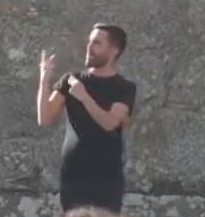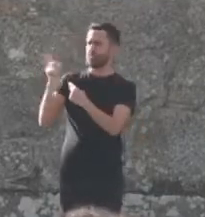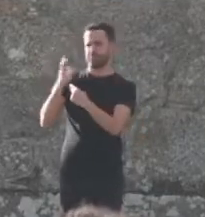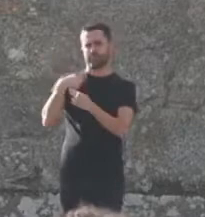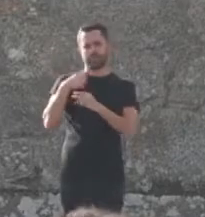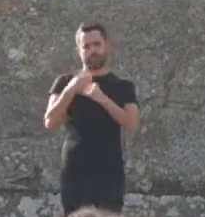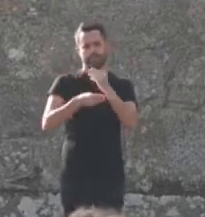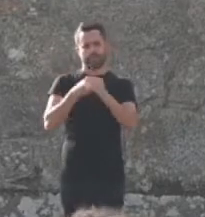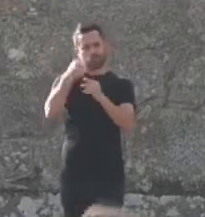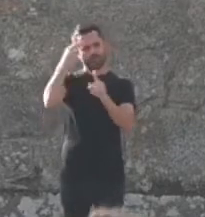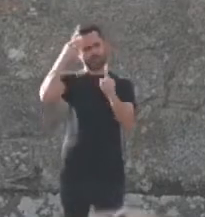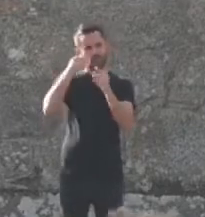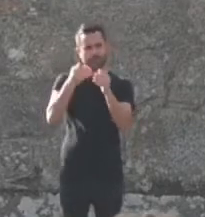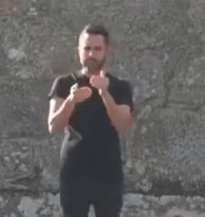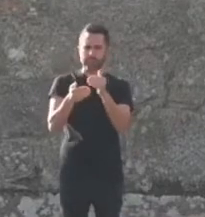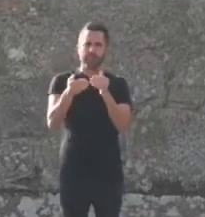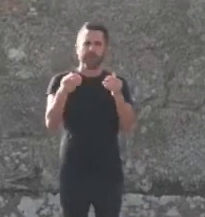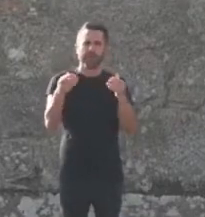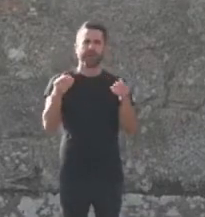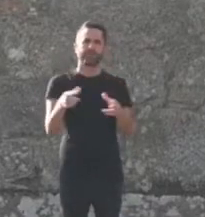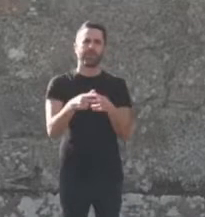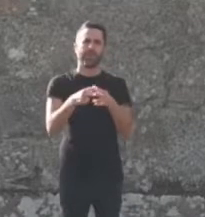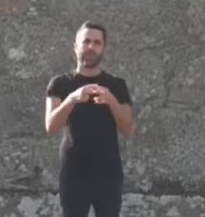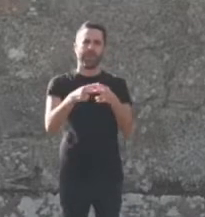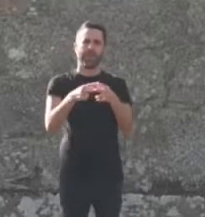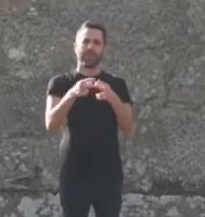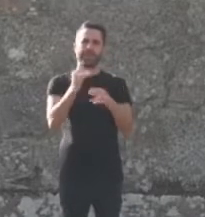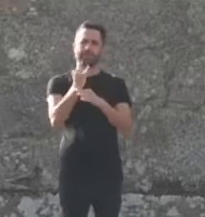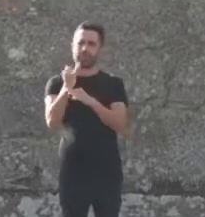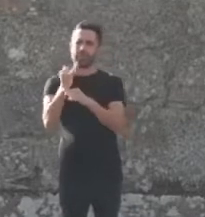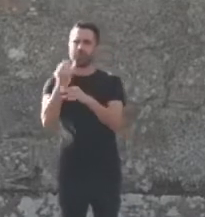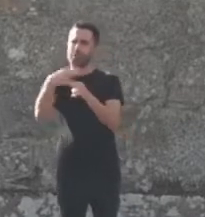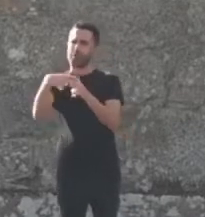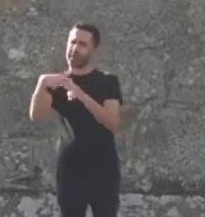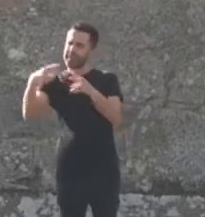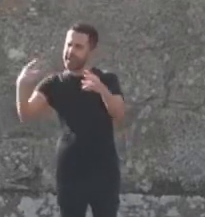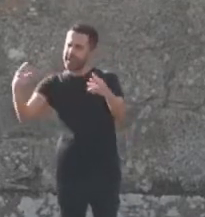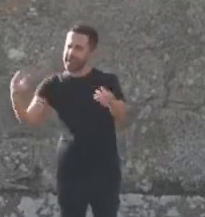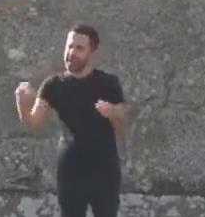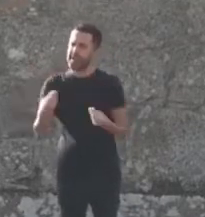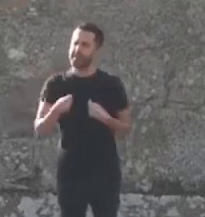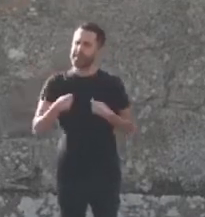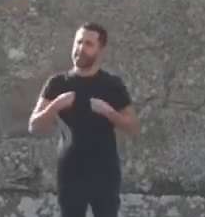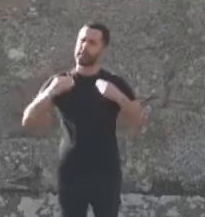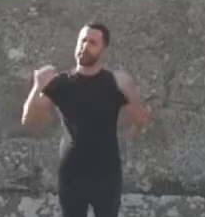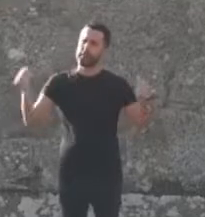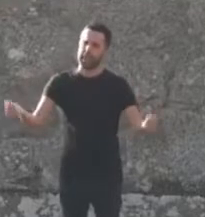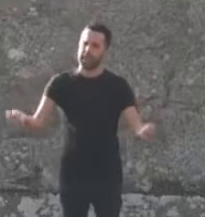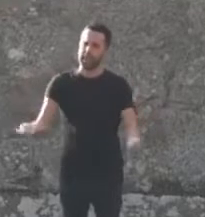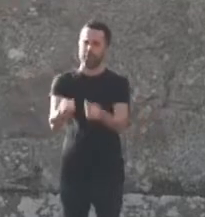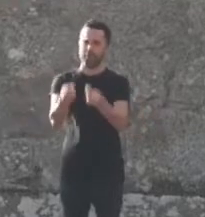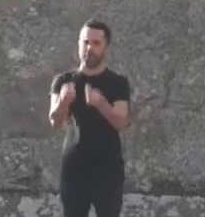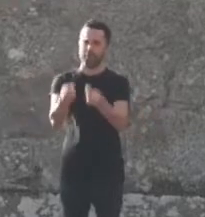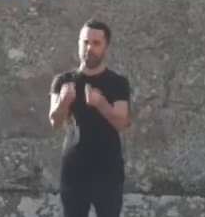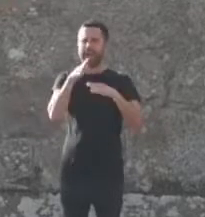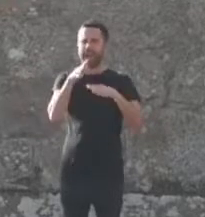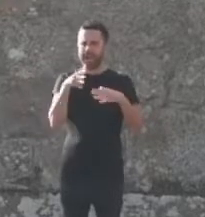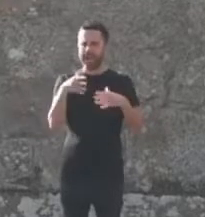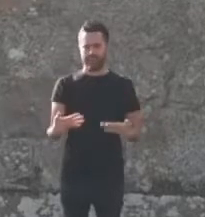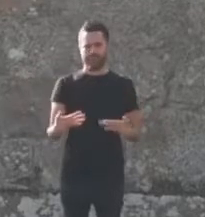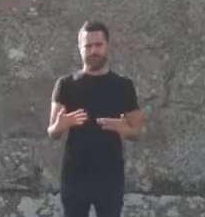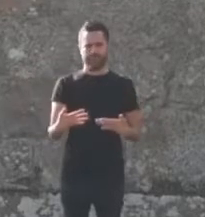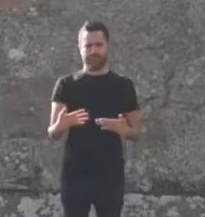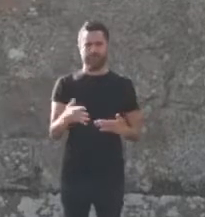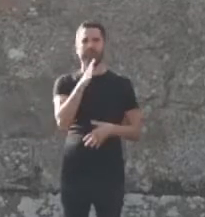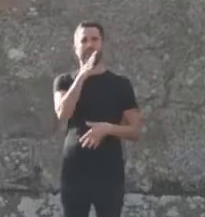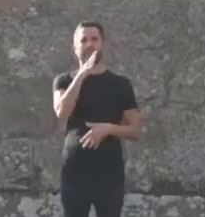para mellorar a sociedade, as institucións e a política e a vida no presente. E para iso ten que